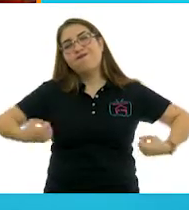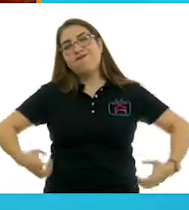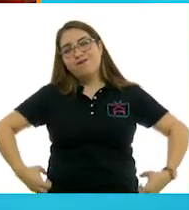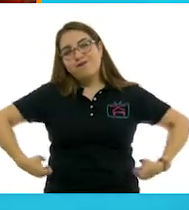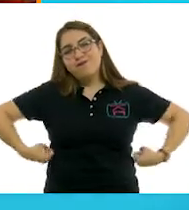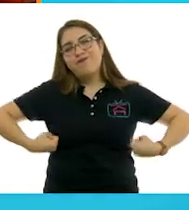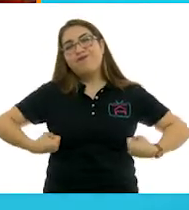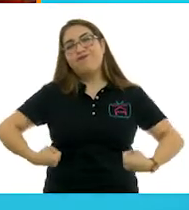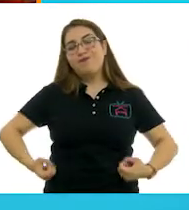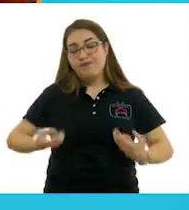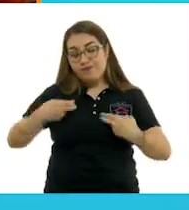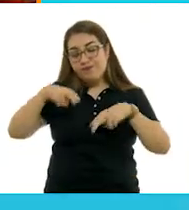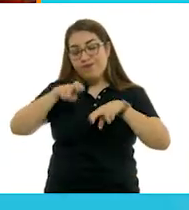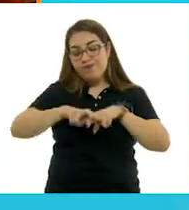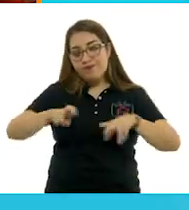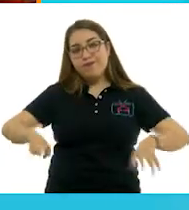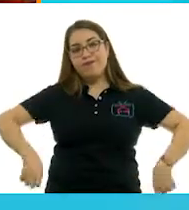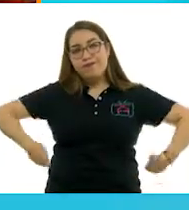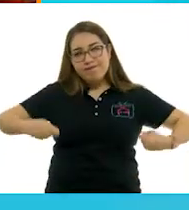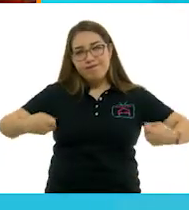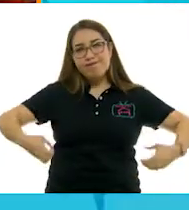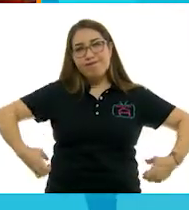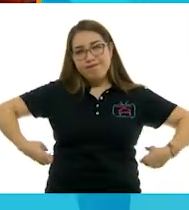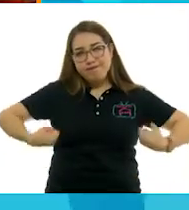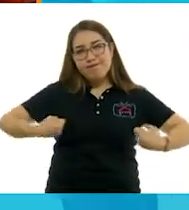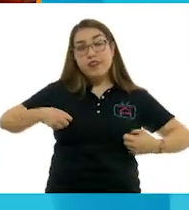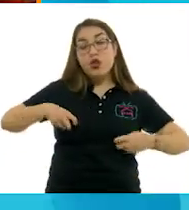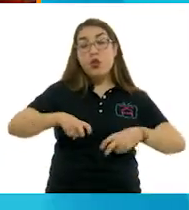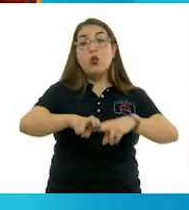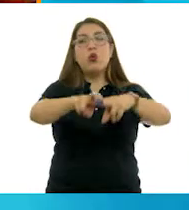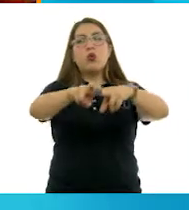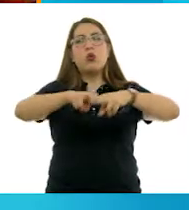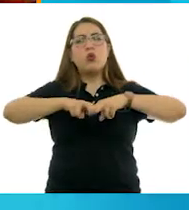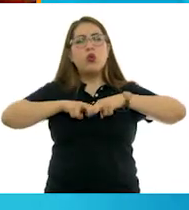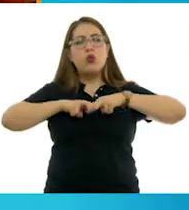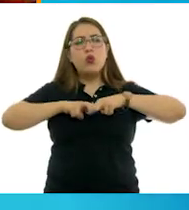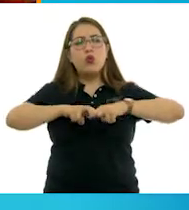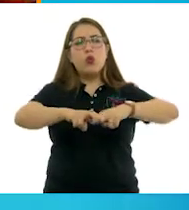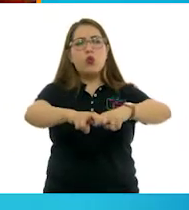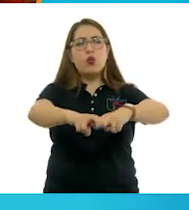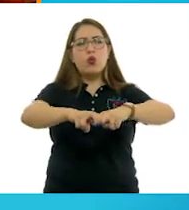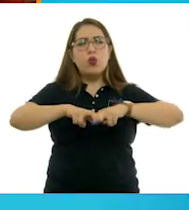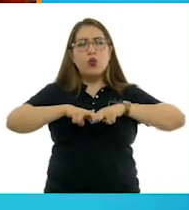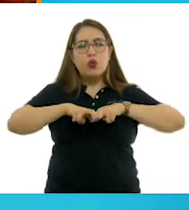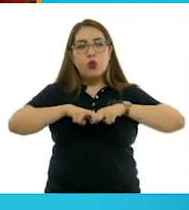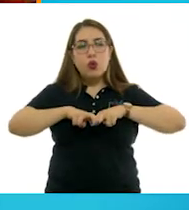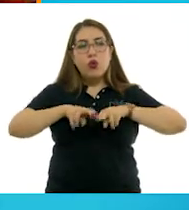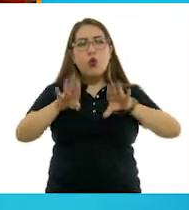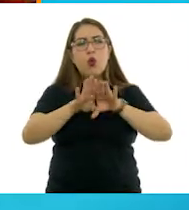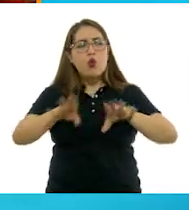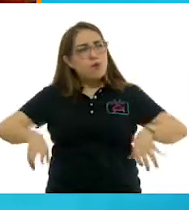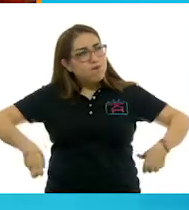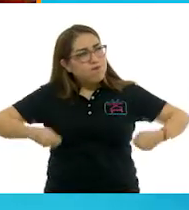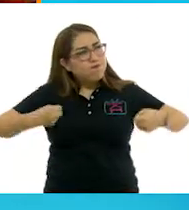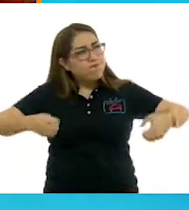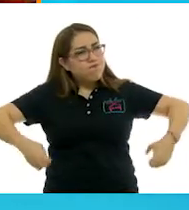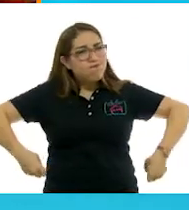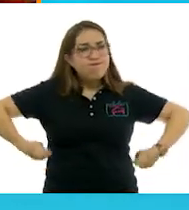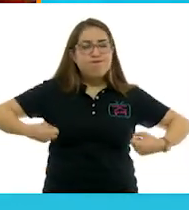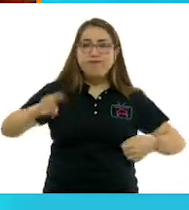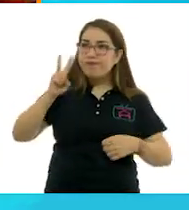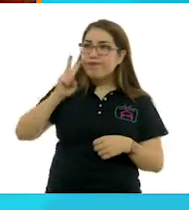atrás, acercándome y alejándome, para observar todo aquello que logré crear. Mis